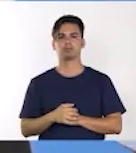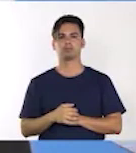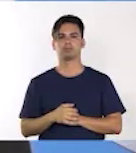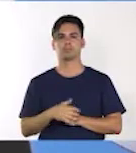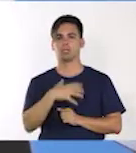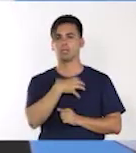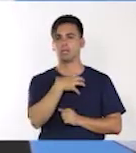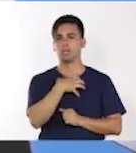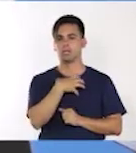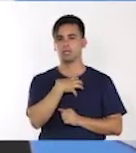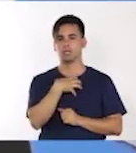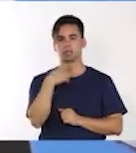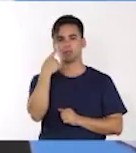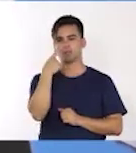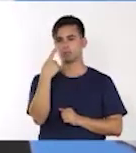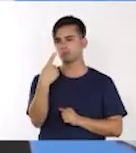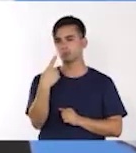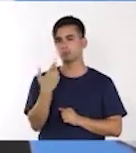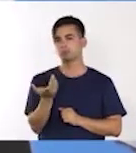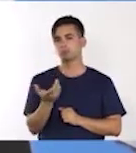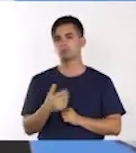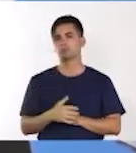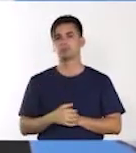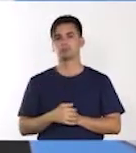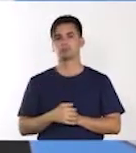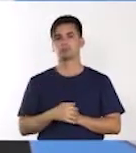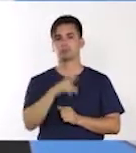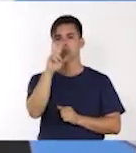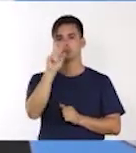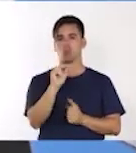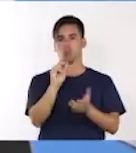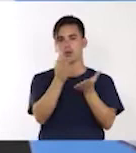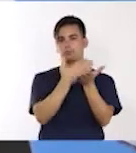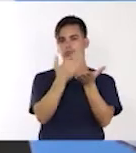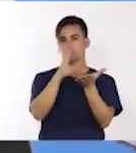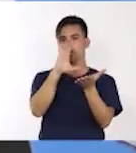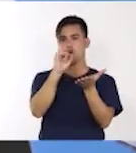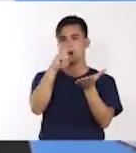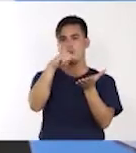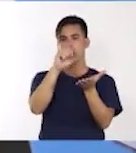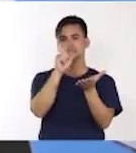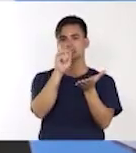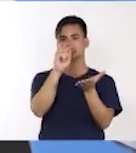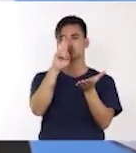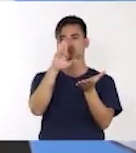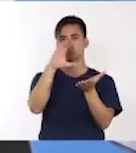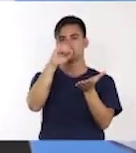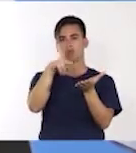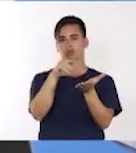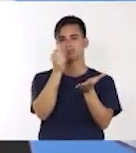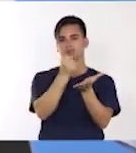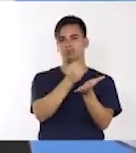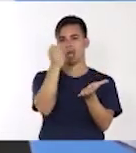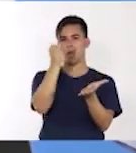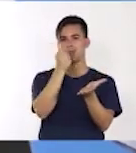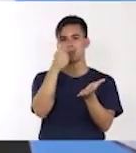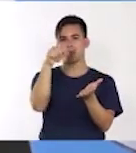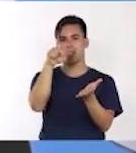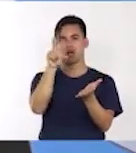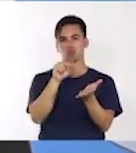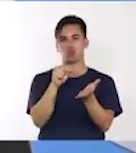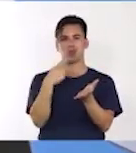reflejo palpable en la constitución que se aprobó y rige en Cuba desde el año